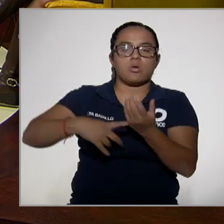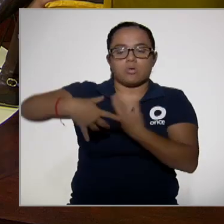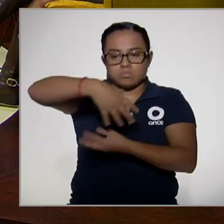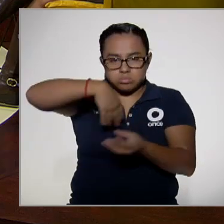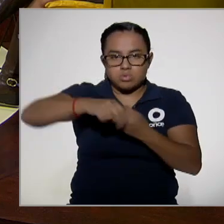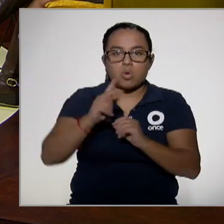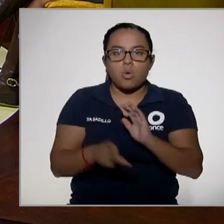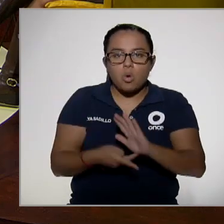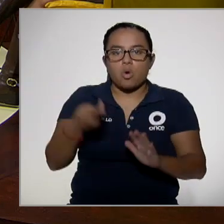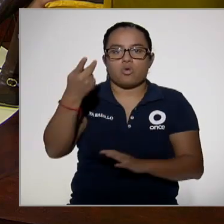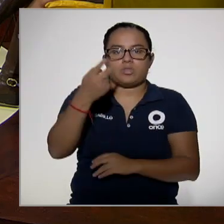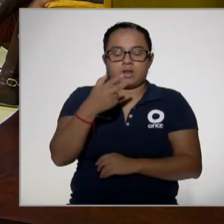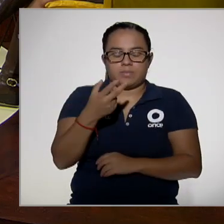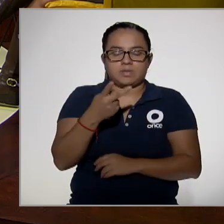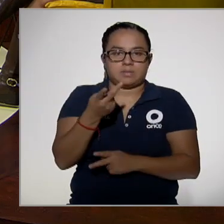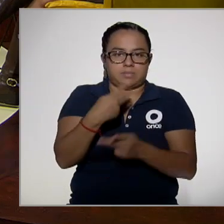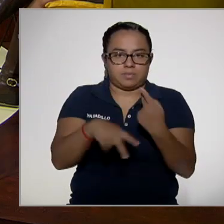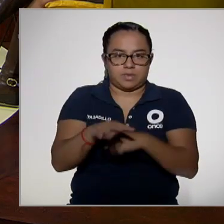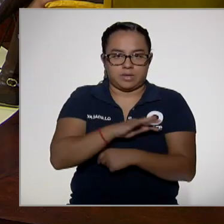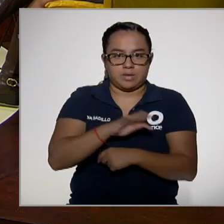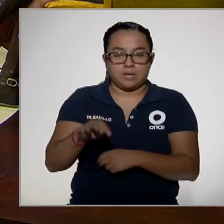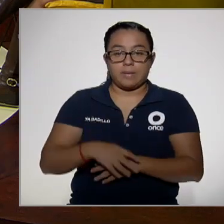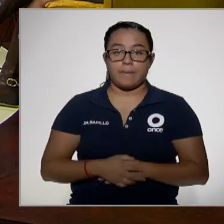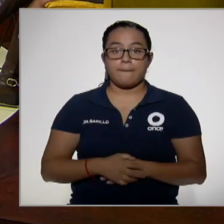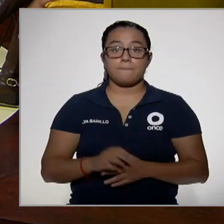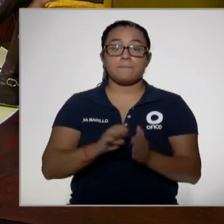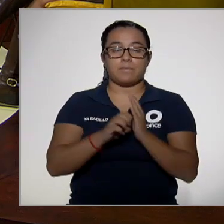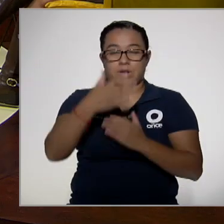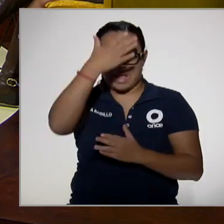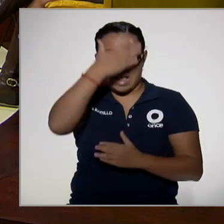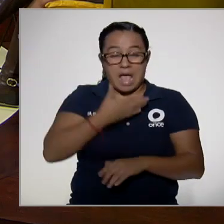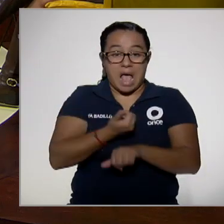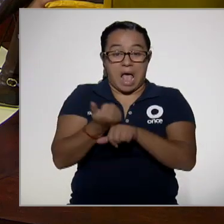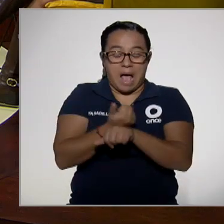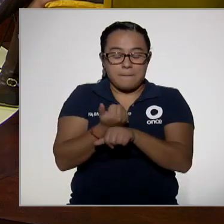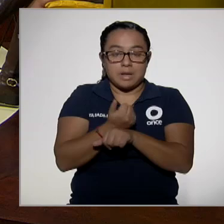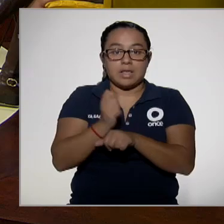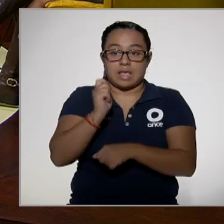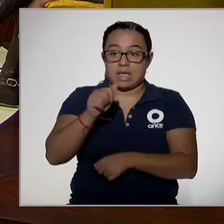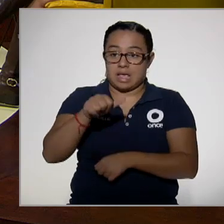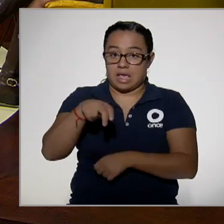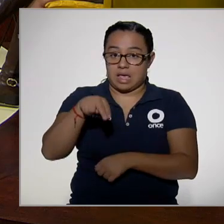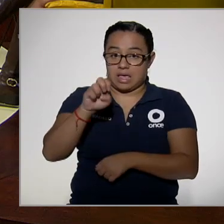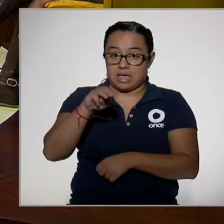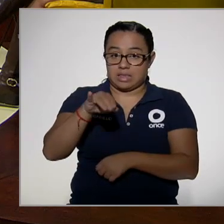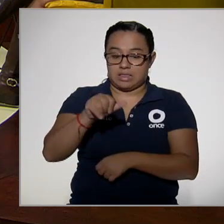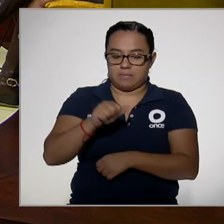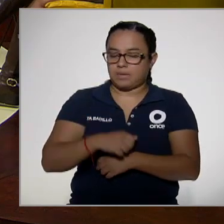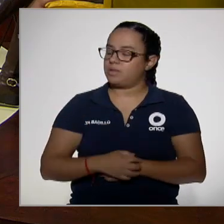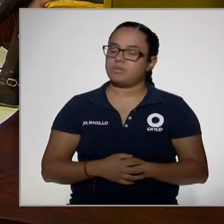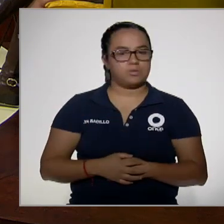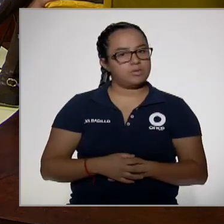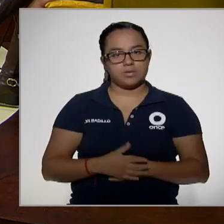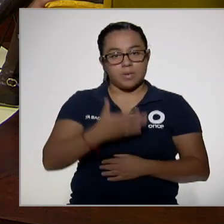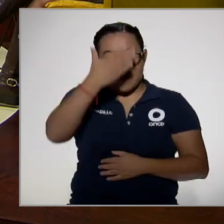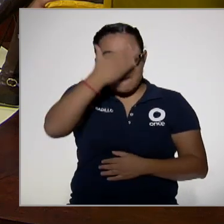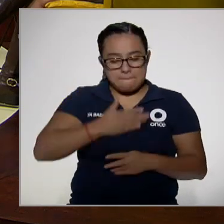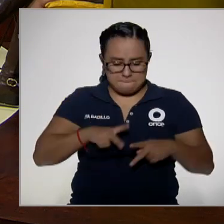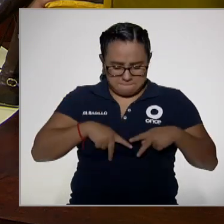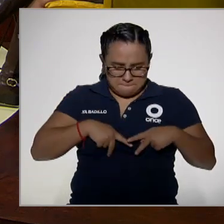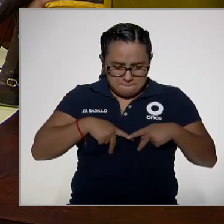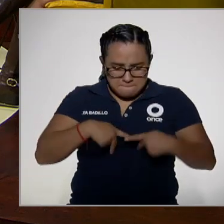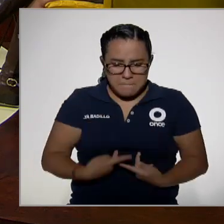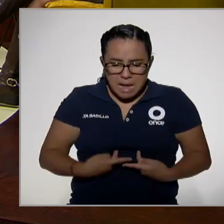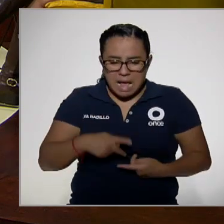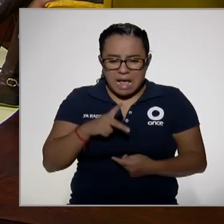recuperas estar pálidos siempre quiere decir tener anemia no no la palidez puede ser por otras